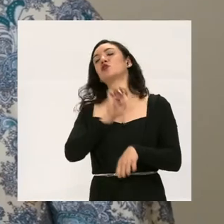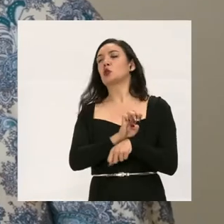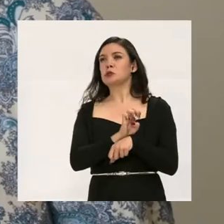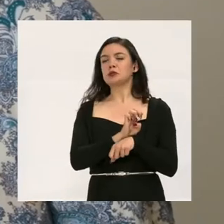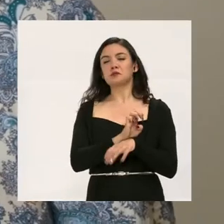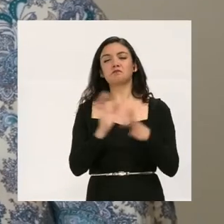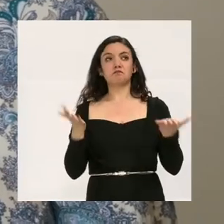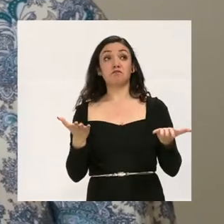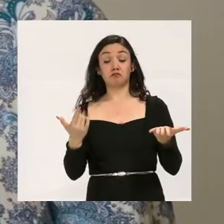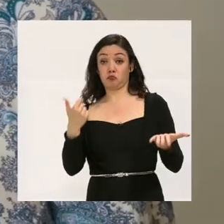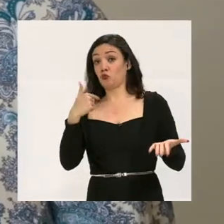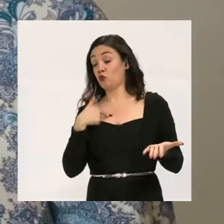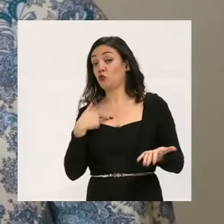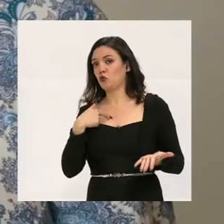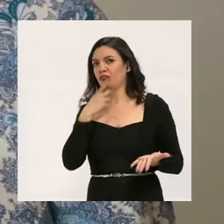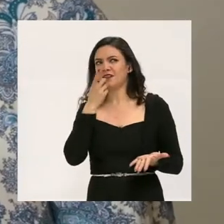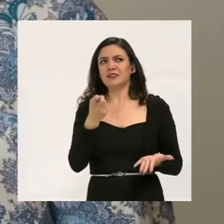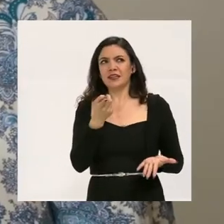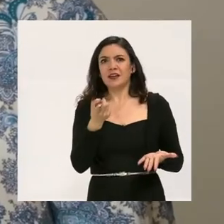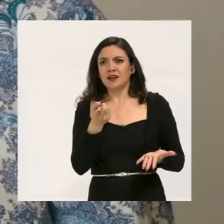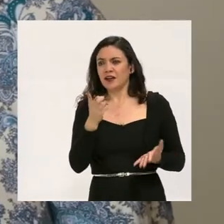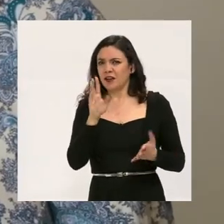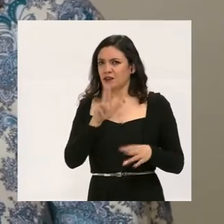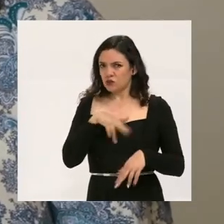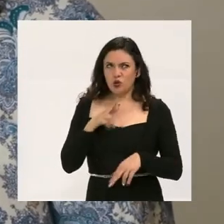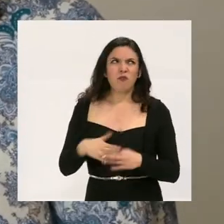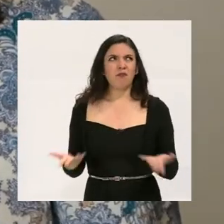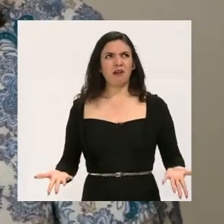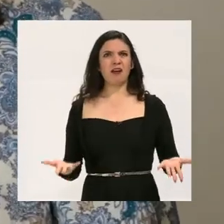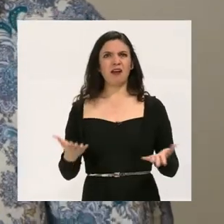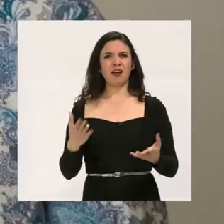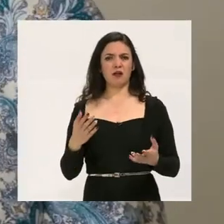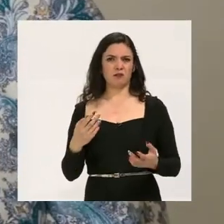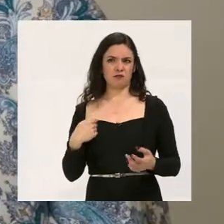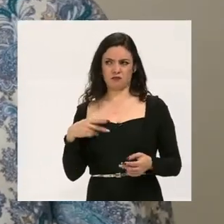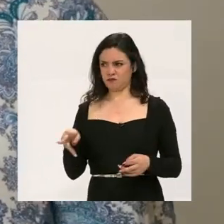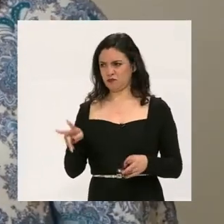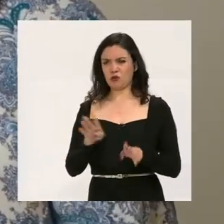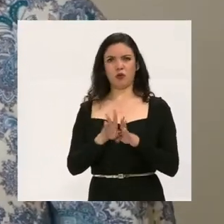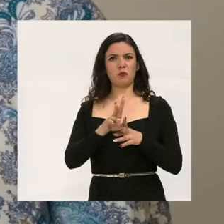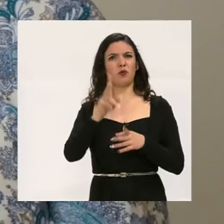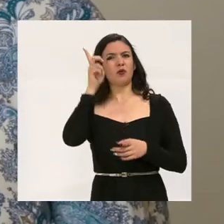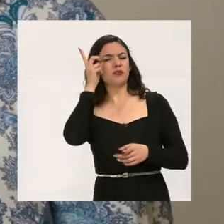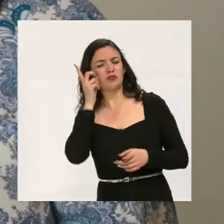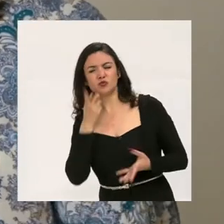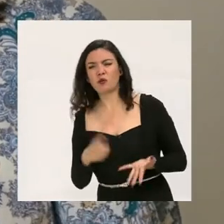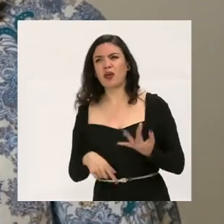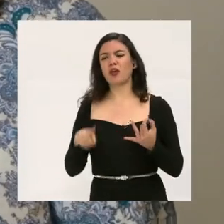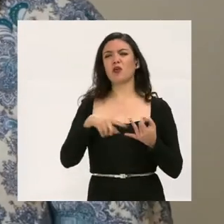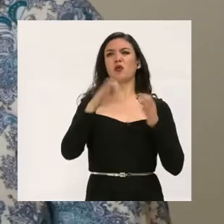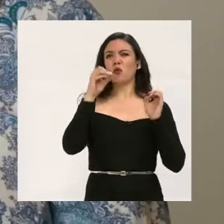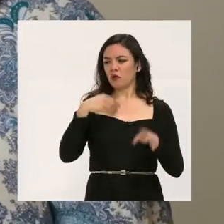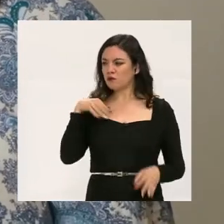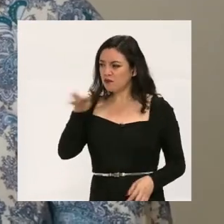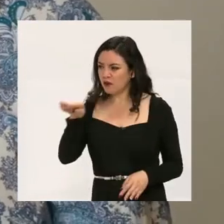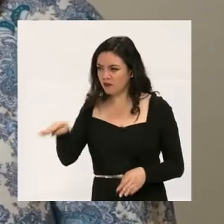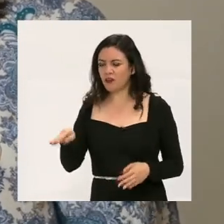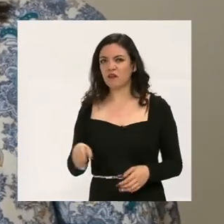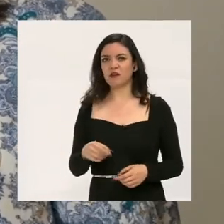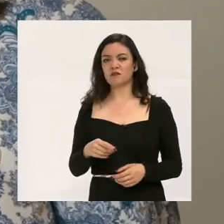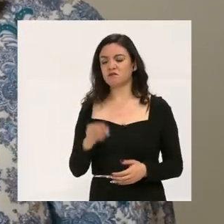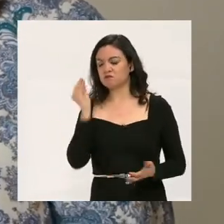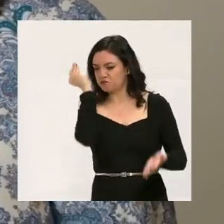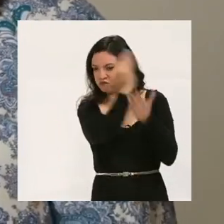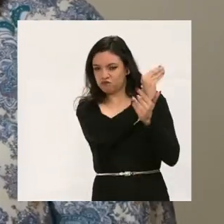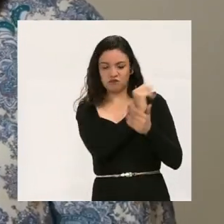entonces pues yo yo decía o sea era normal porque se salían igual trastorno del sueño o igual le